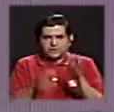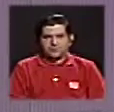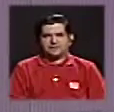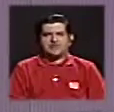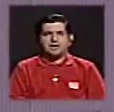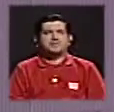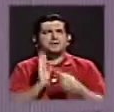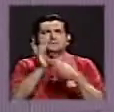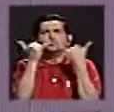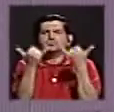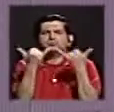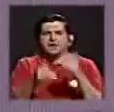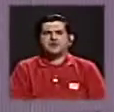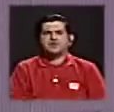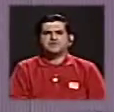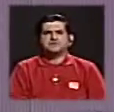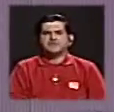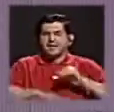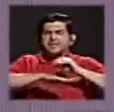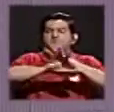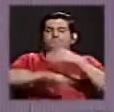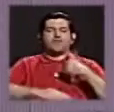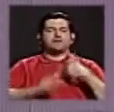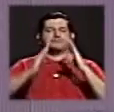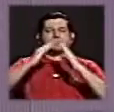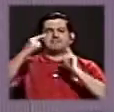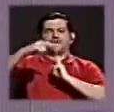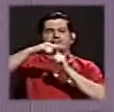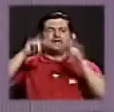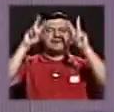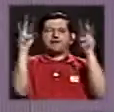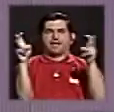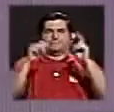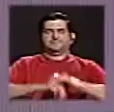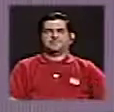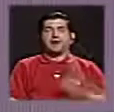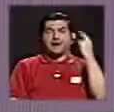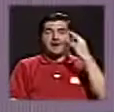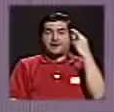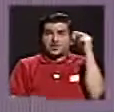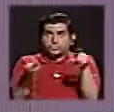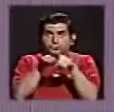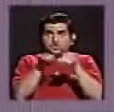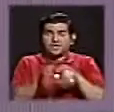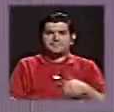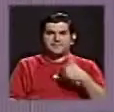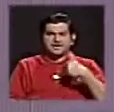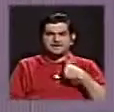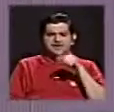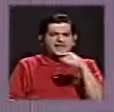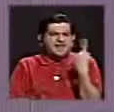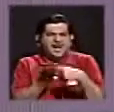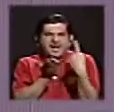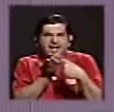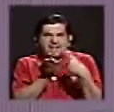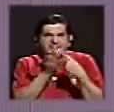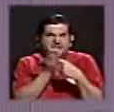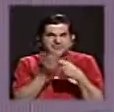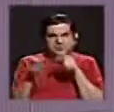Han demostrado el gran peso que han tenido las iglesias en esta materia. Y por eso también eso está mediado por la discusión